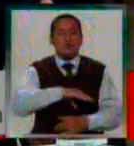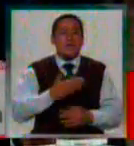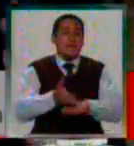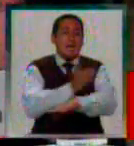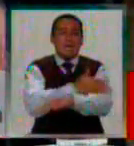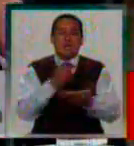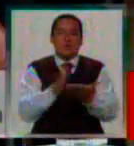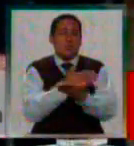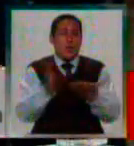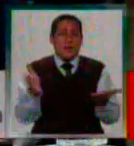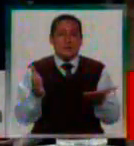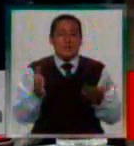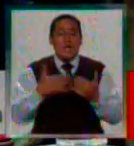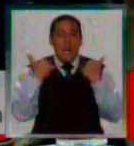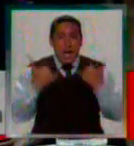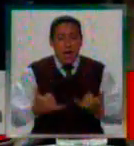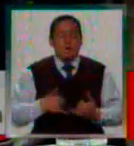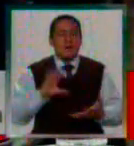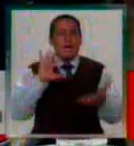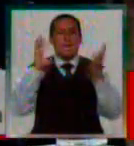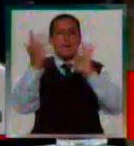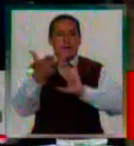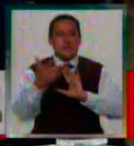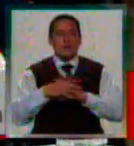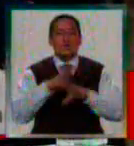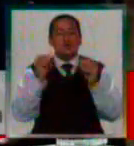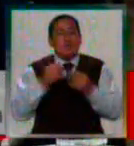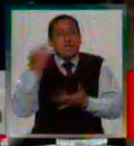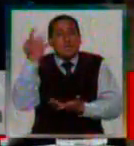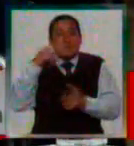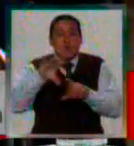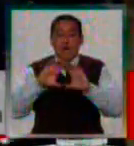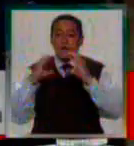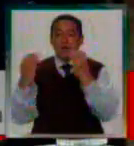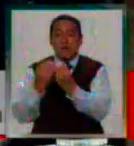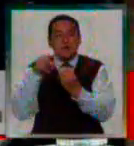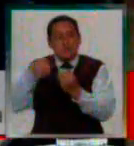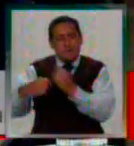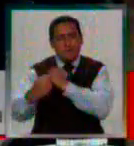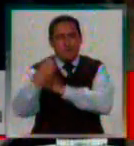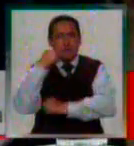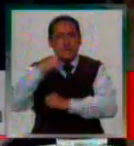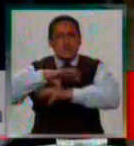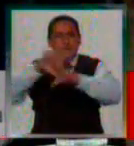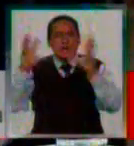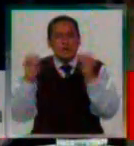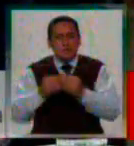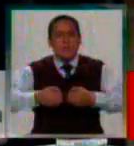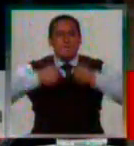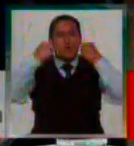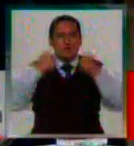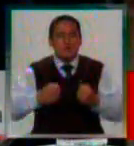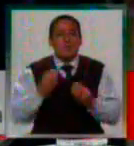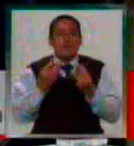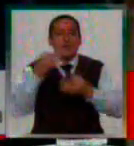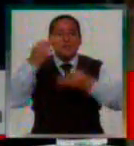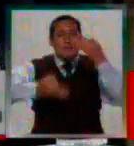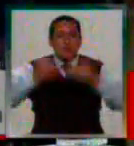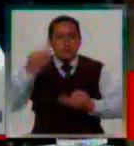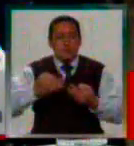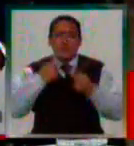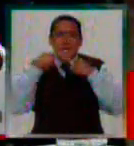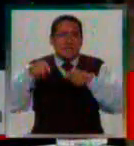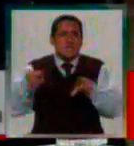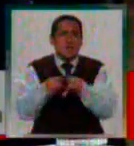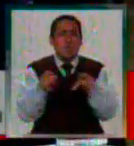tenían hoy día eso ha cambiado no y esperemos que en el congreso se fortalezca esta esta posición porque un presupuesto es